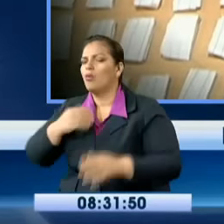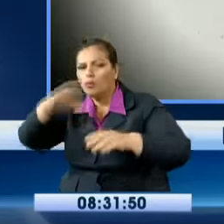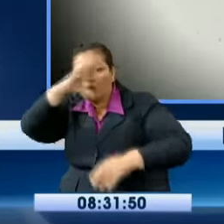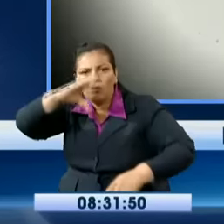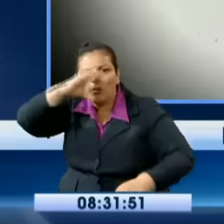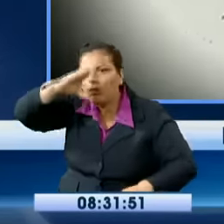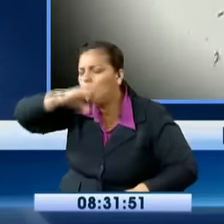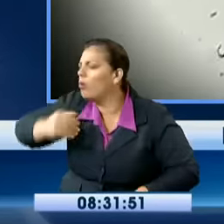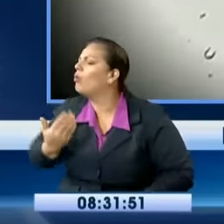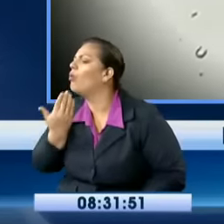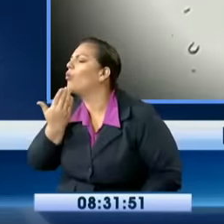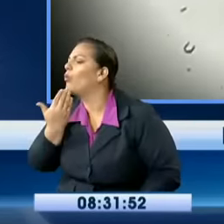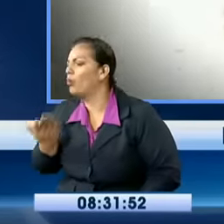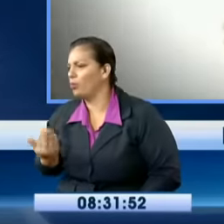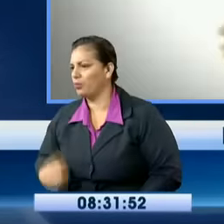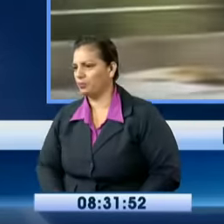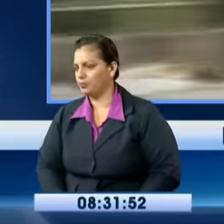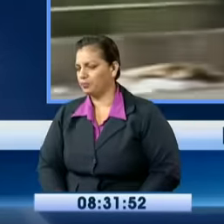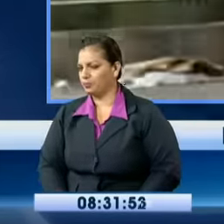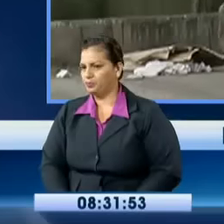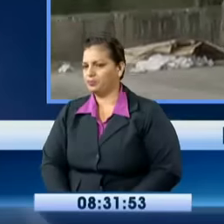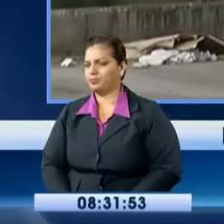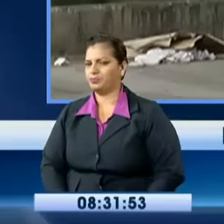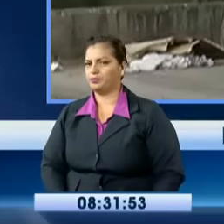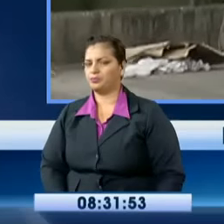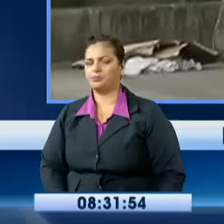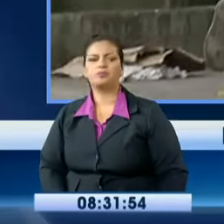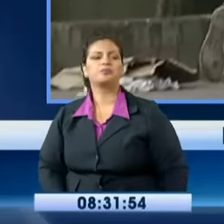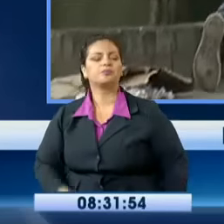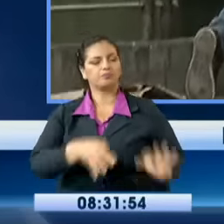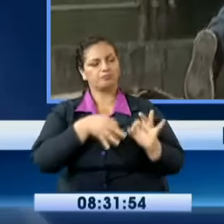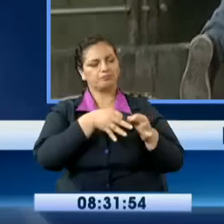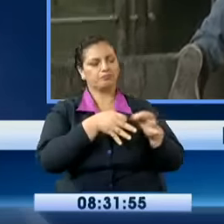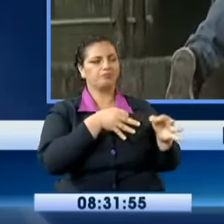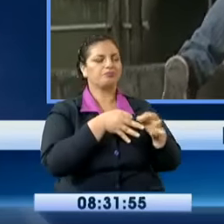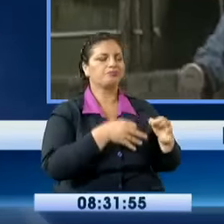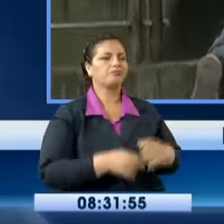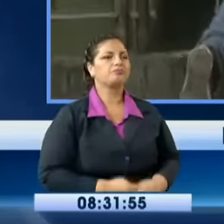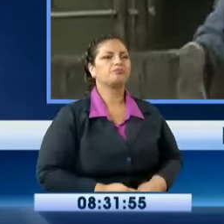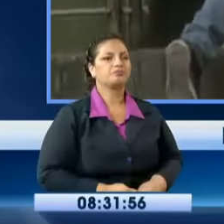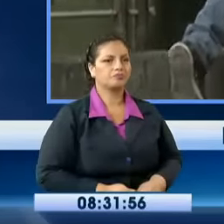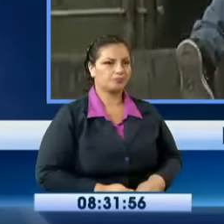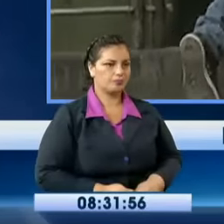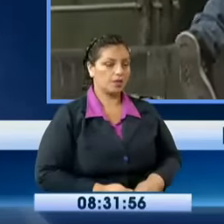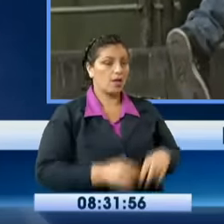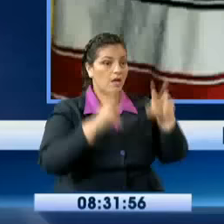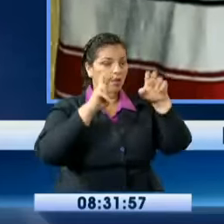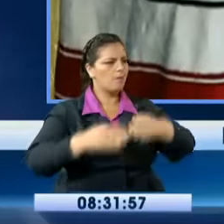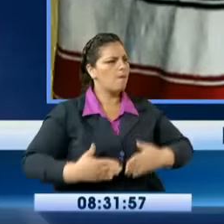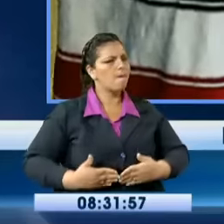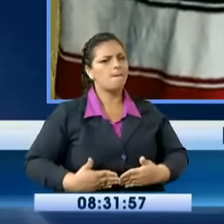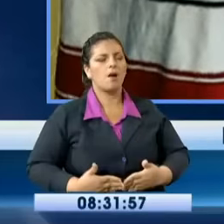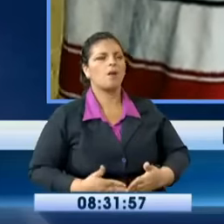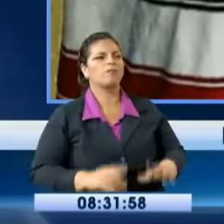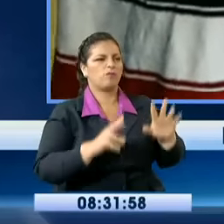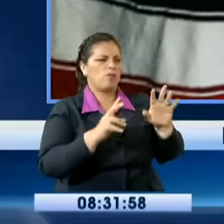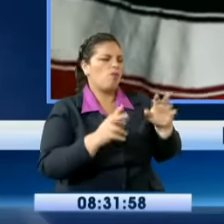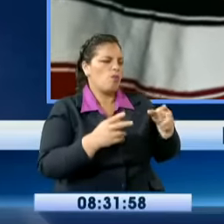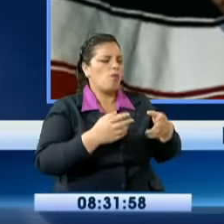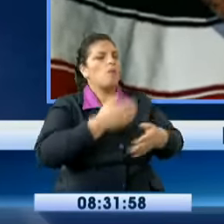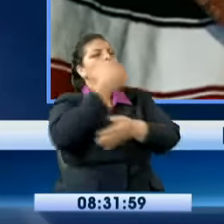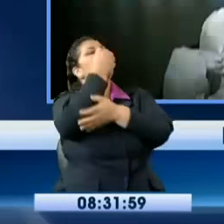de secuestro, me está hablando. Sí, hablamos de secuestro. Particularmente este es un delito que está manejado por ya una unidad reconocida,